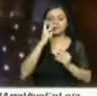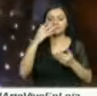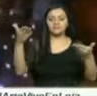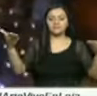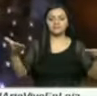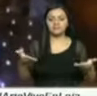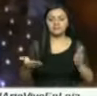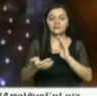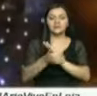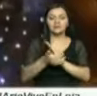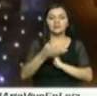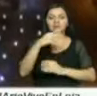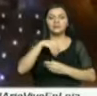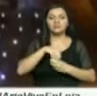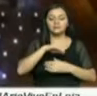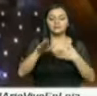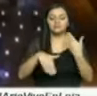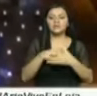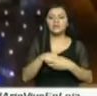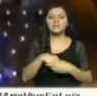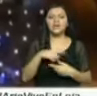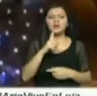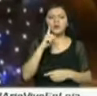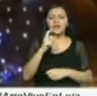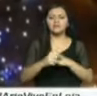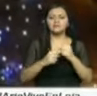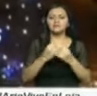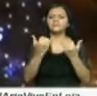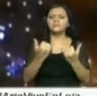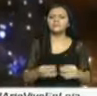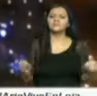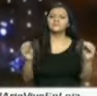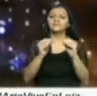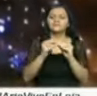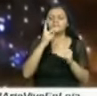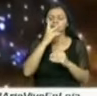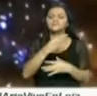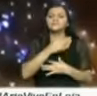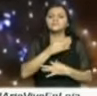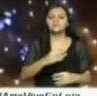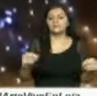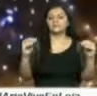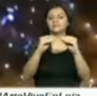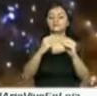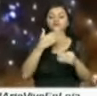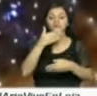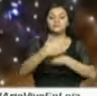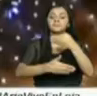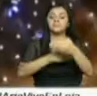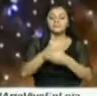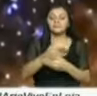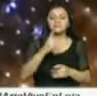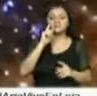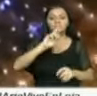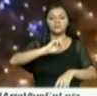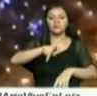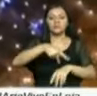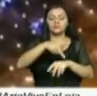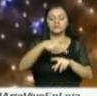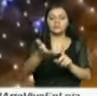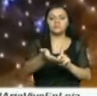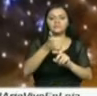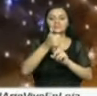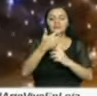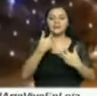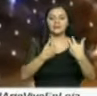residencias y capacitaciones. Será un festival que responderá a los deseos y aspiraciones de los profesionales del